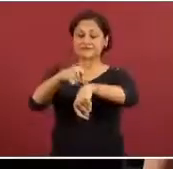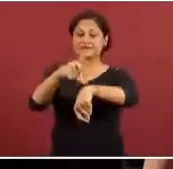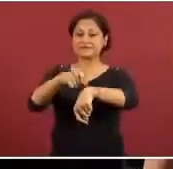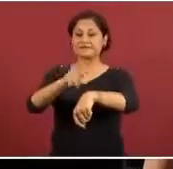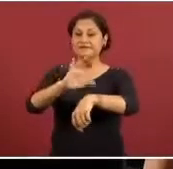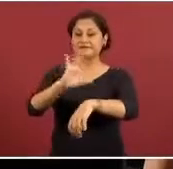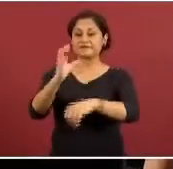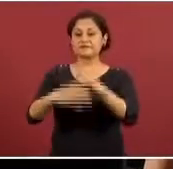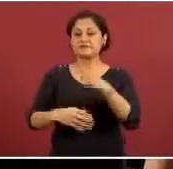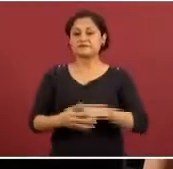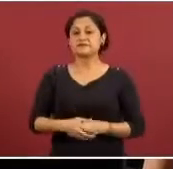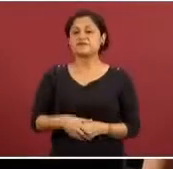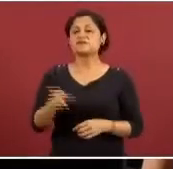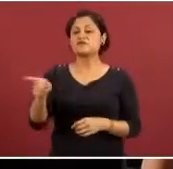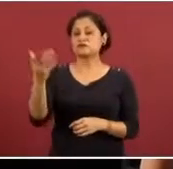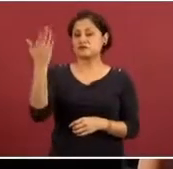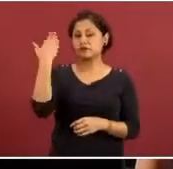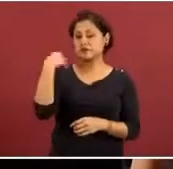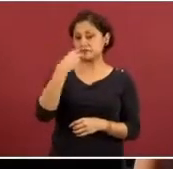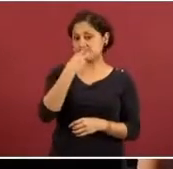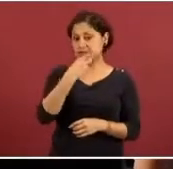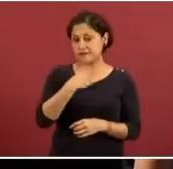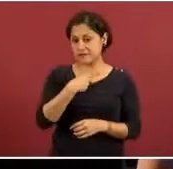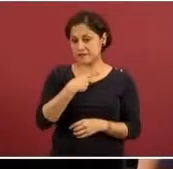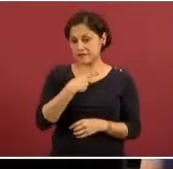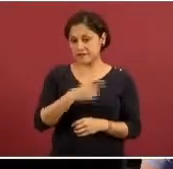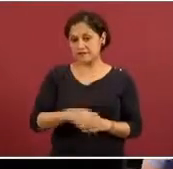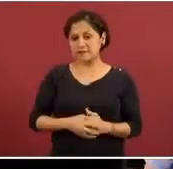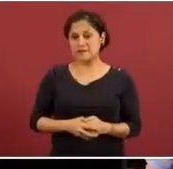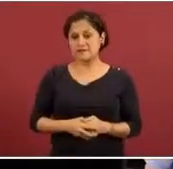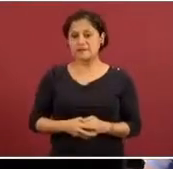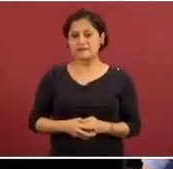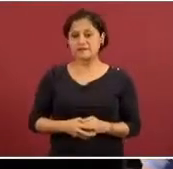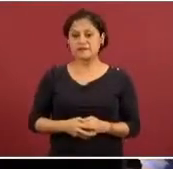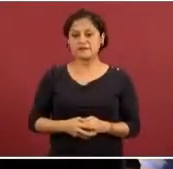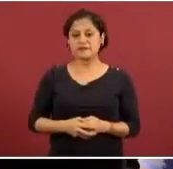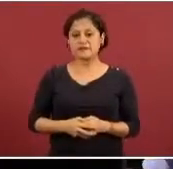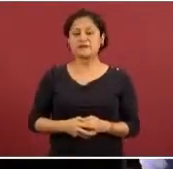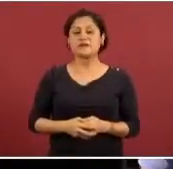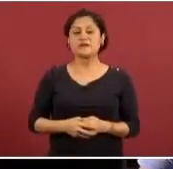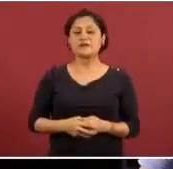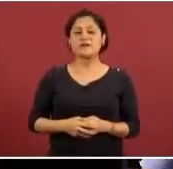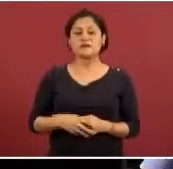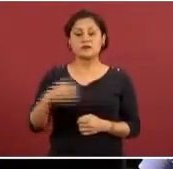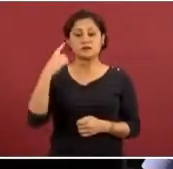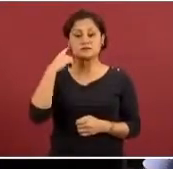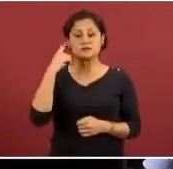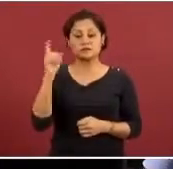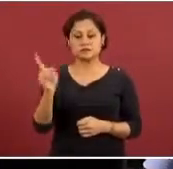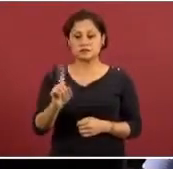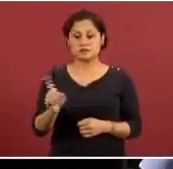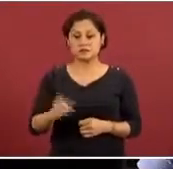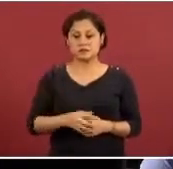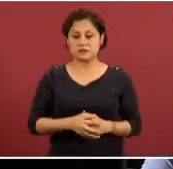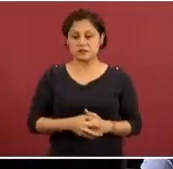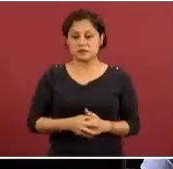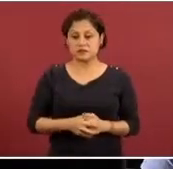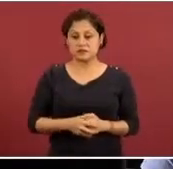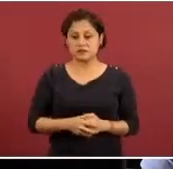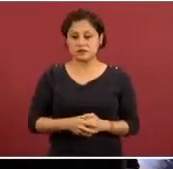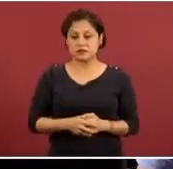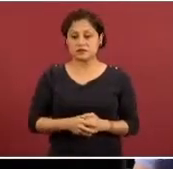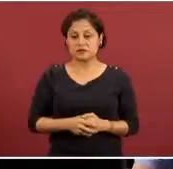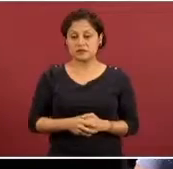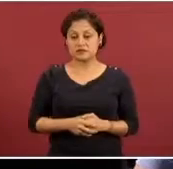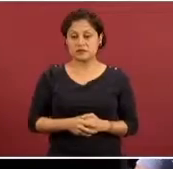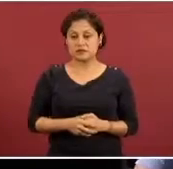pero usted ha mencionado que las superficies inertes transportan el germen, el virus. Entonces, las